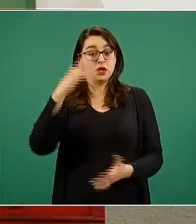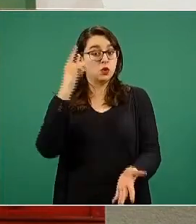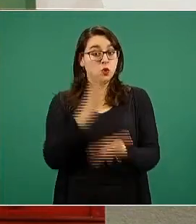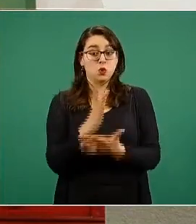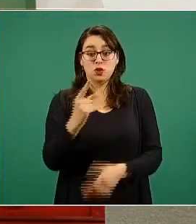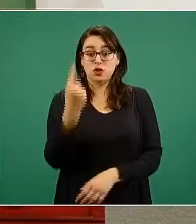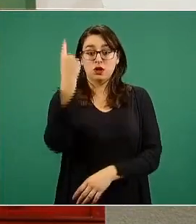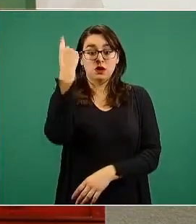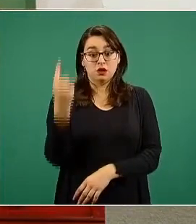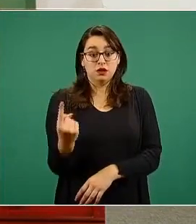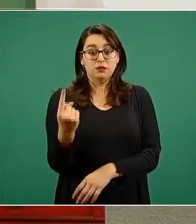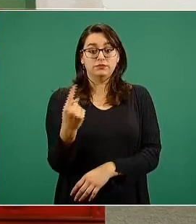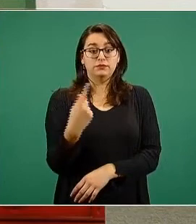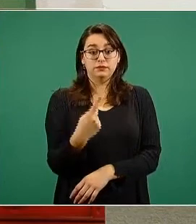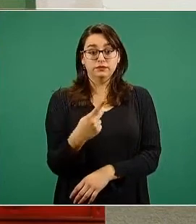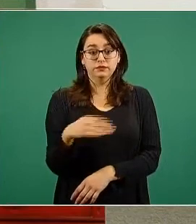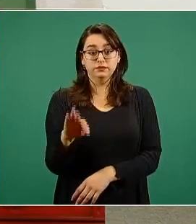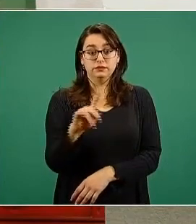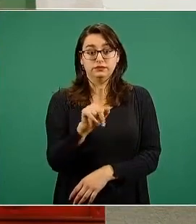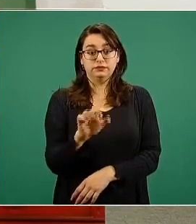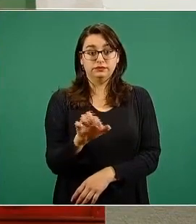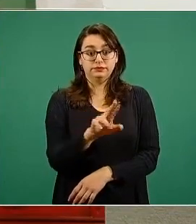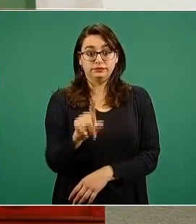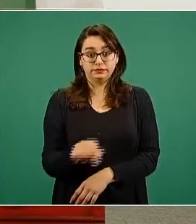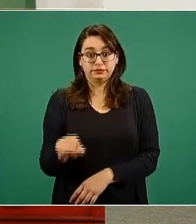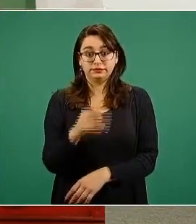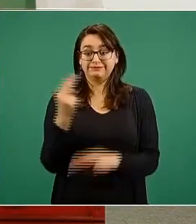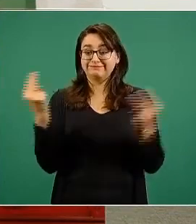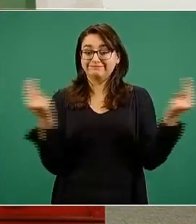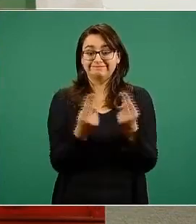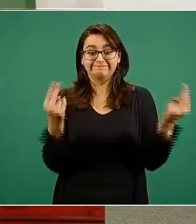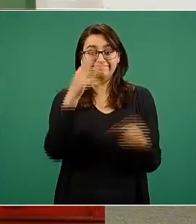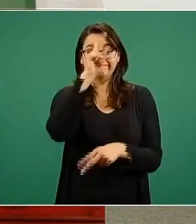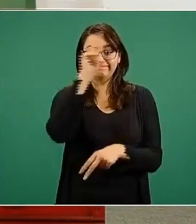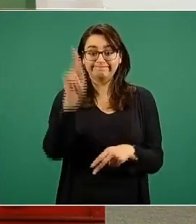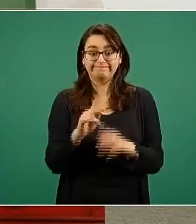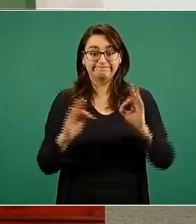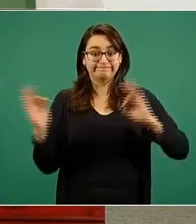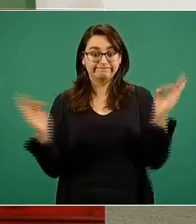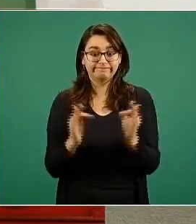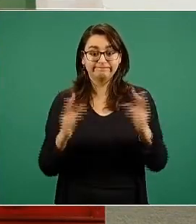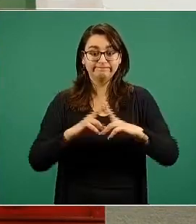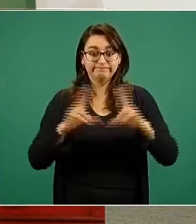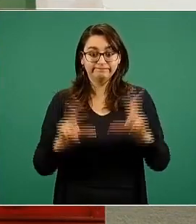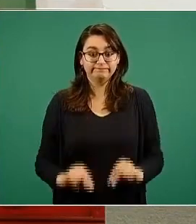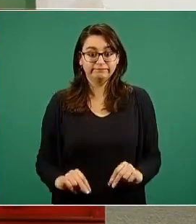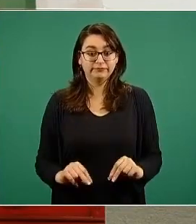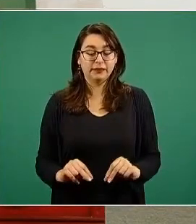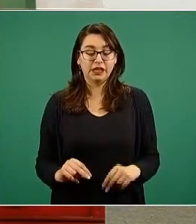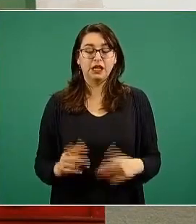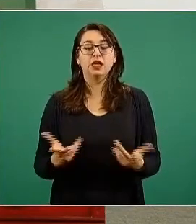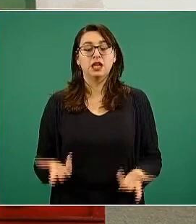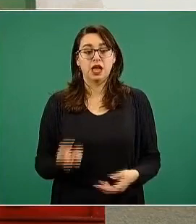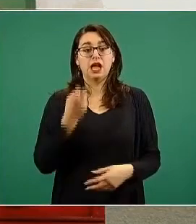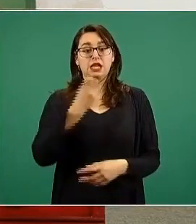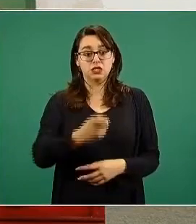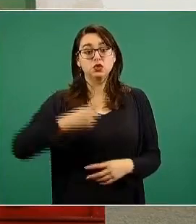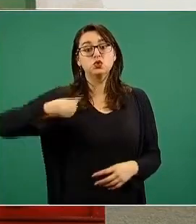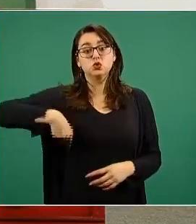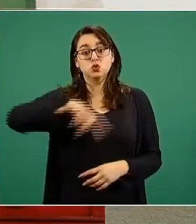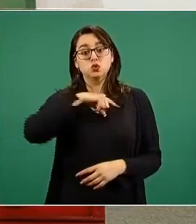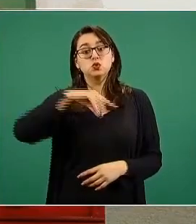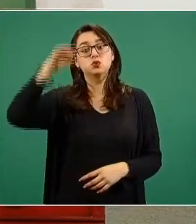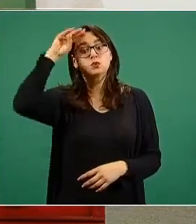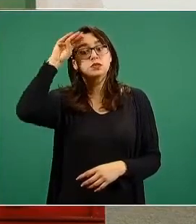Pfizer, que requiere de ultracongelación. Entonces, vemos con extraordinarios ojos siempre el hecho de que